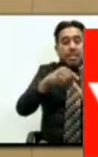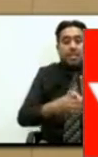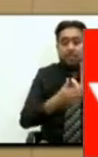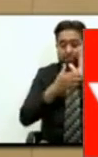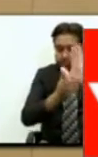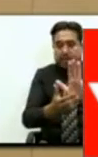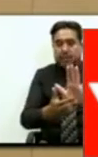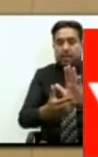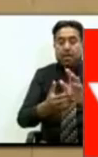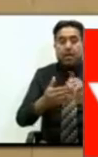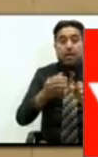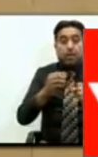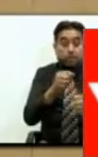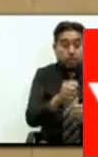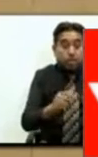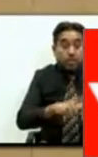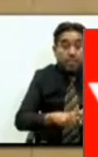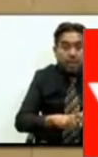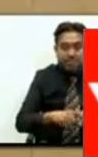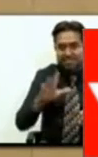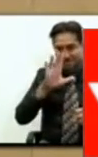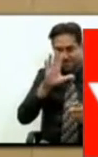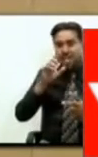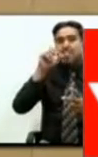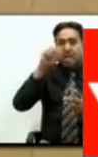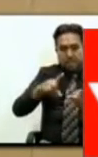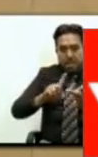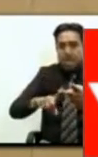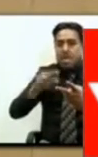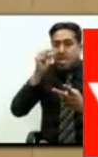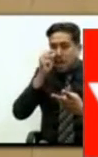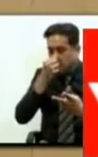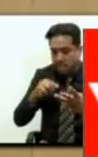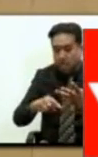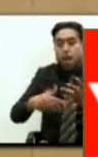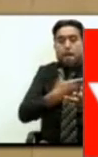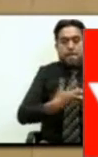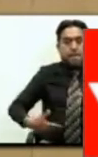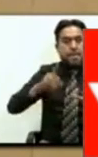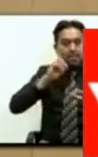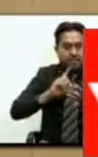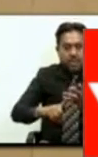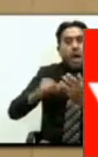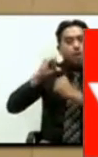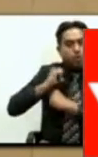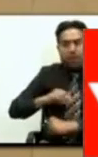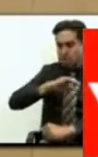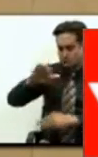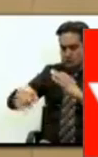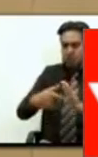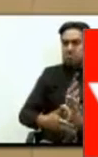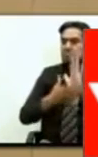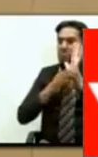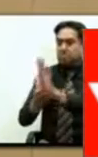sociedad a la autoridad de irapuato incluida su presidenta municipal y al resto de las autoridades que